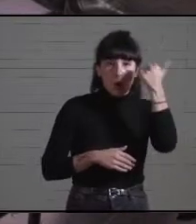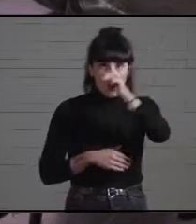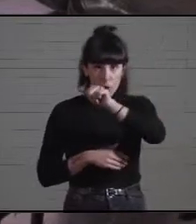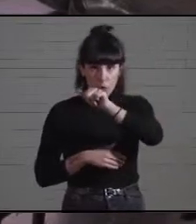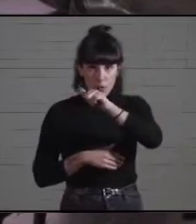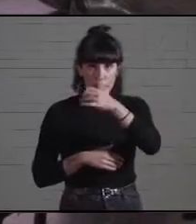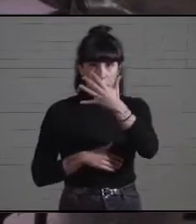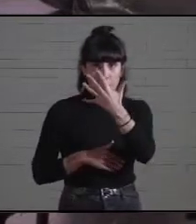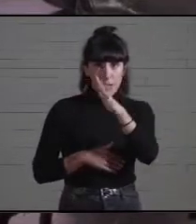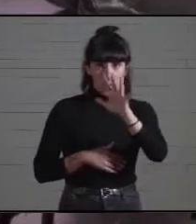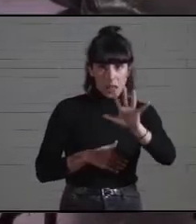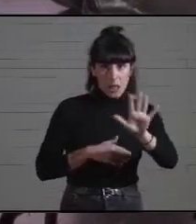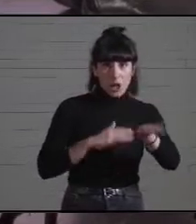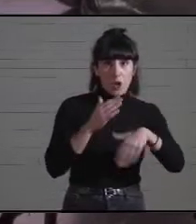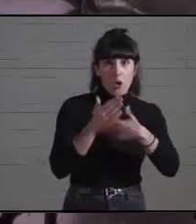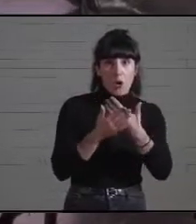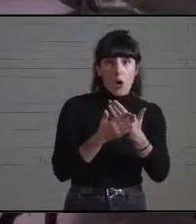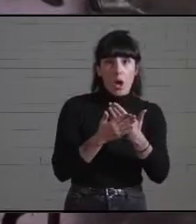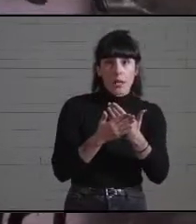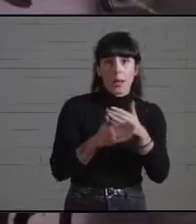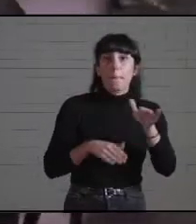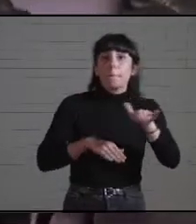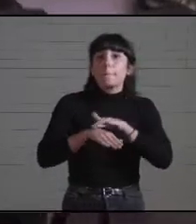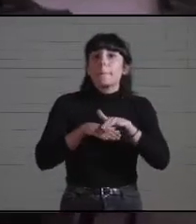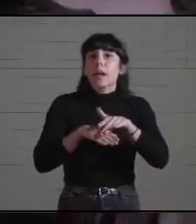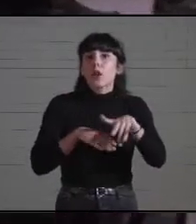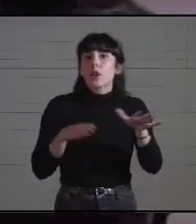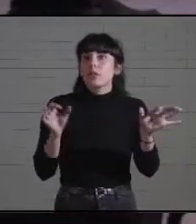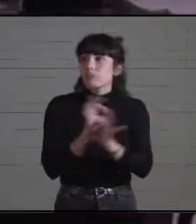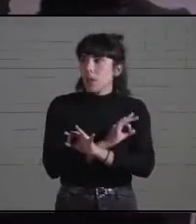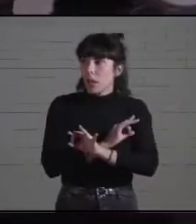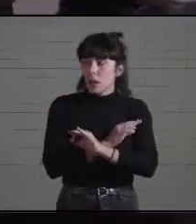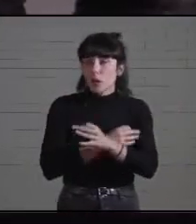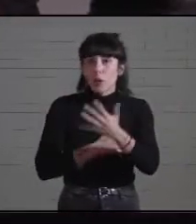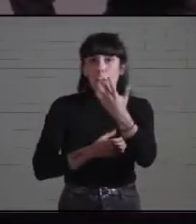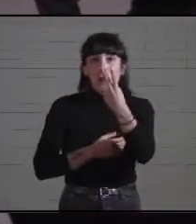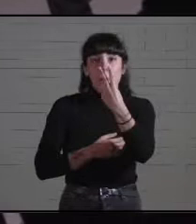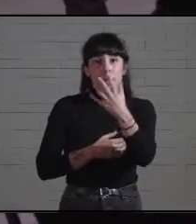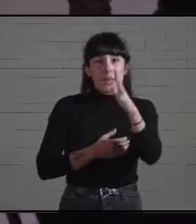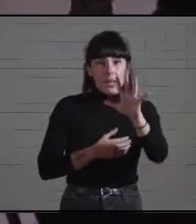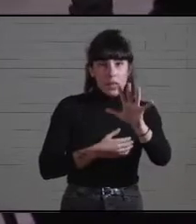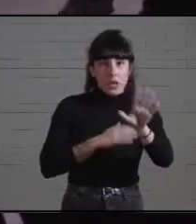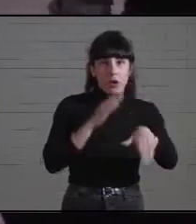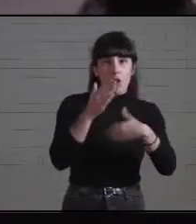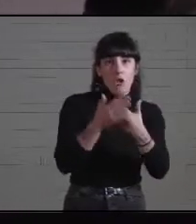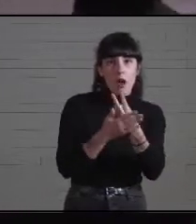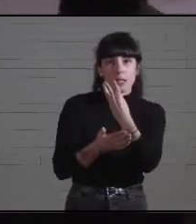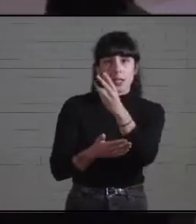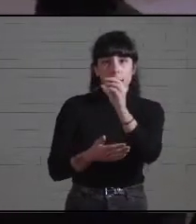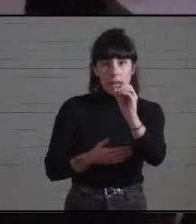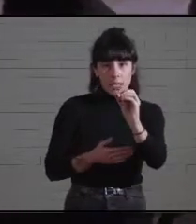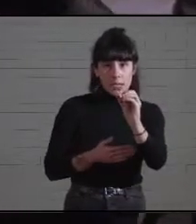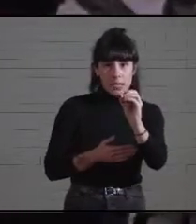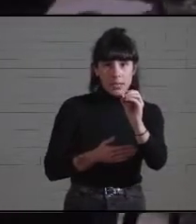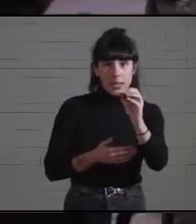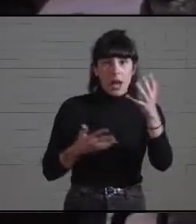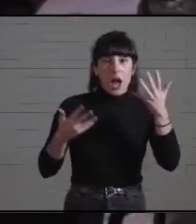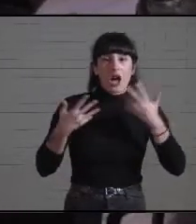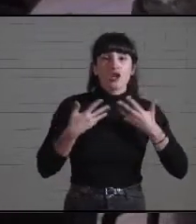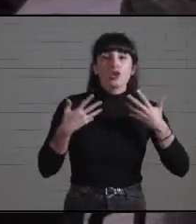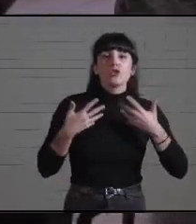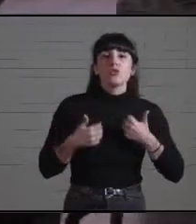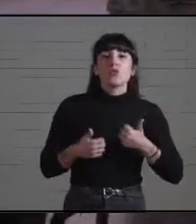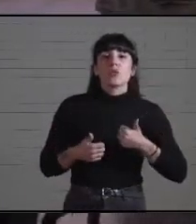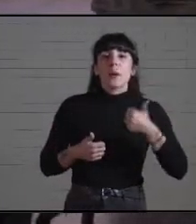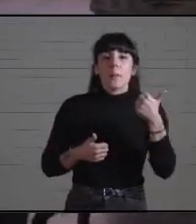de 25, eso está mal, de 25 a 30 años sufren más que los más